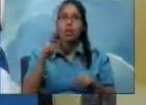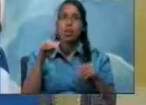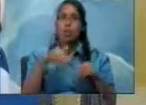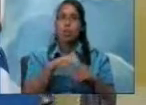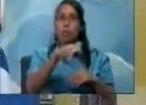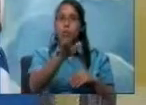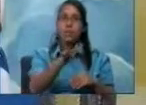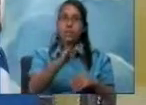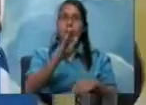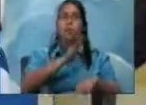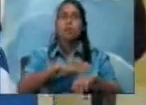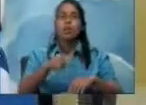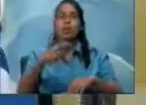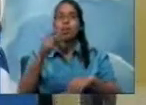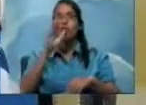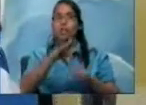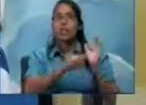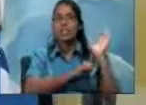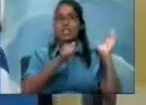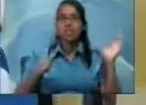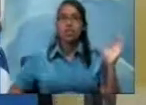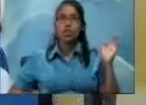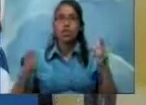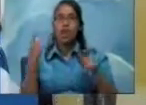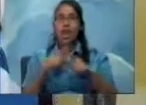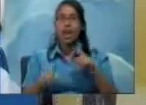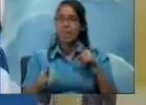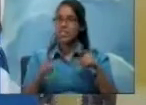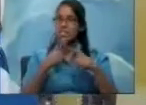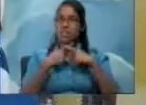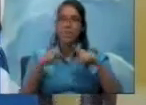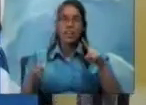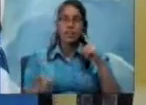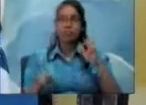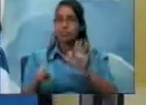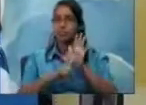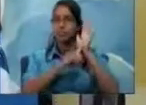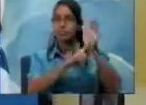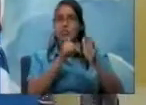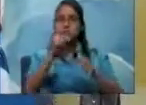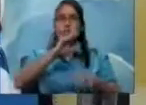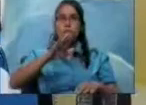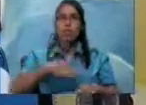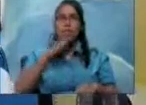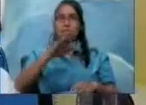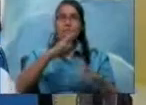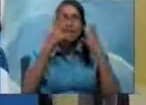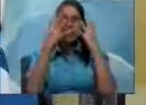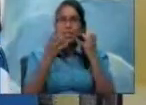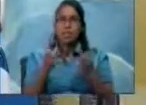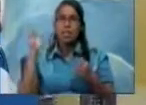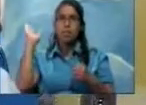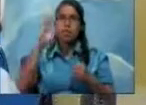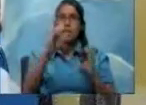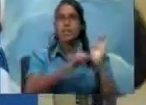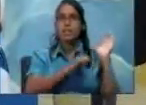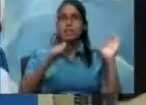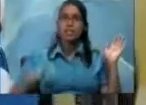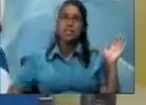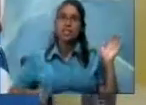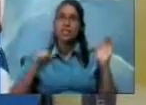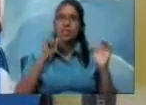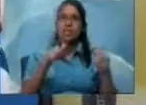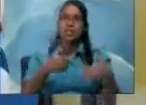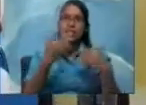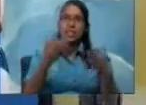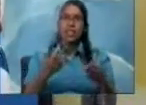porque cuando está el señor hay diferentes manifestaciones usted puede estar triste viene el señor y le lo y